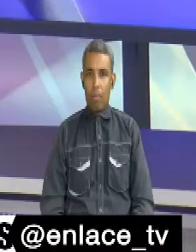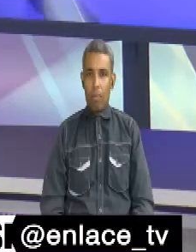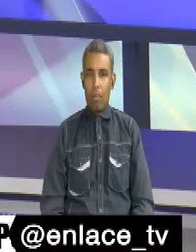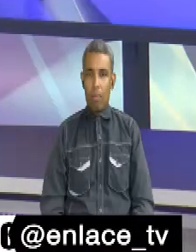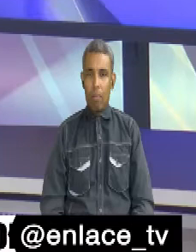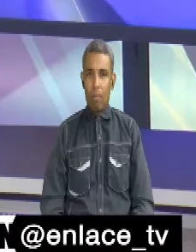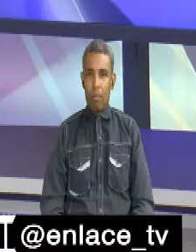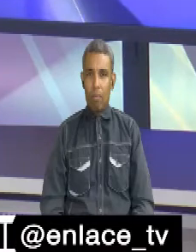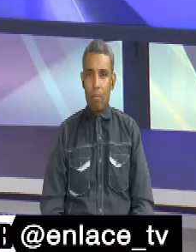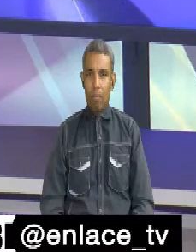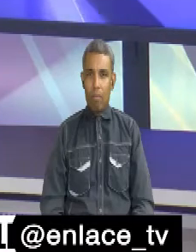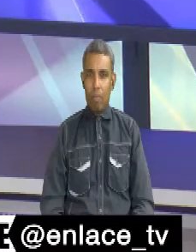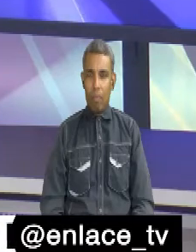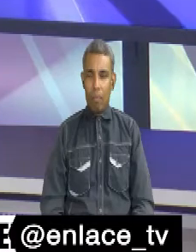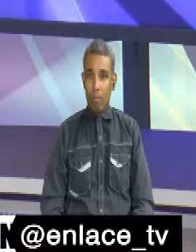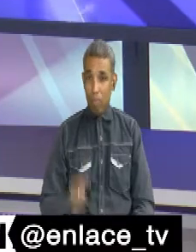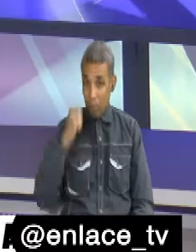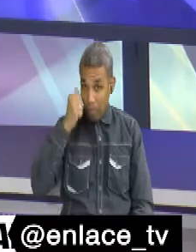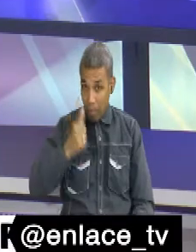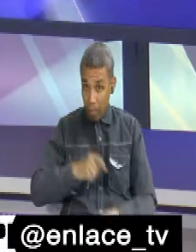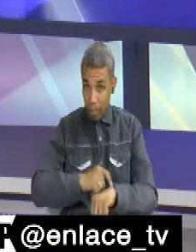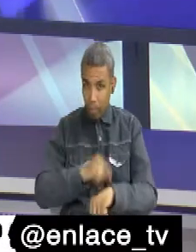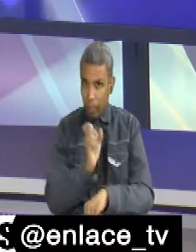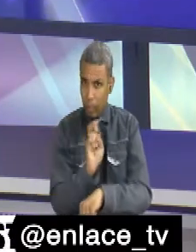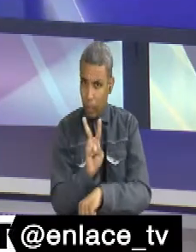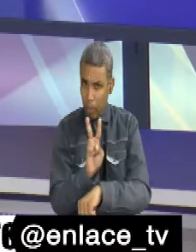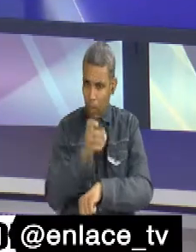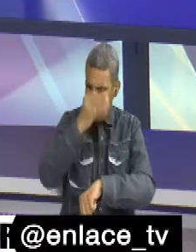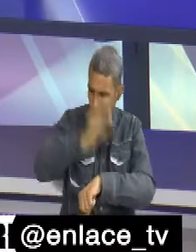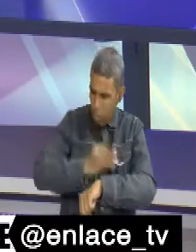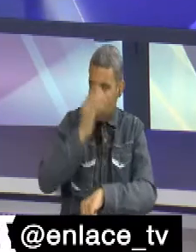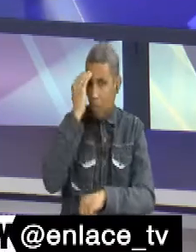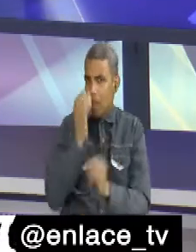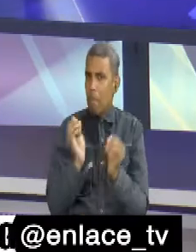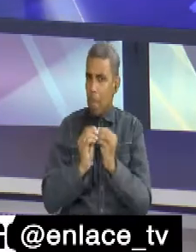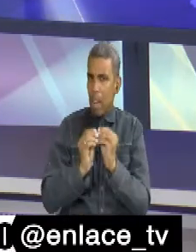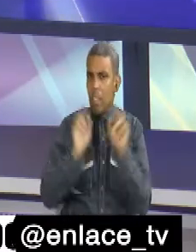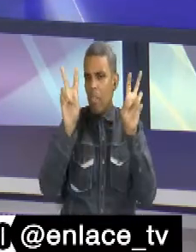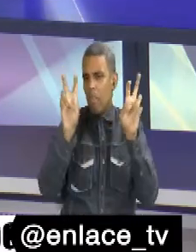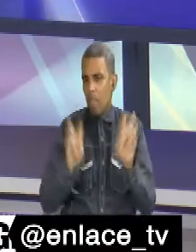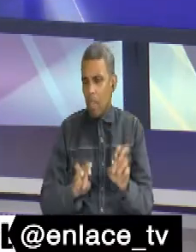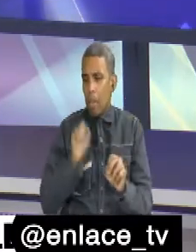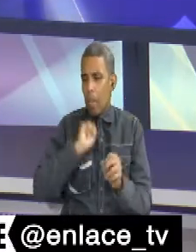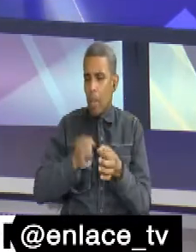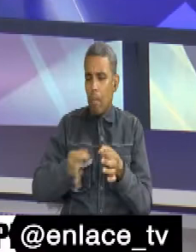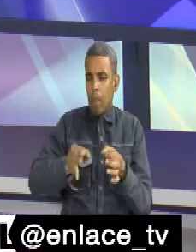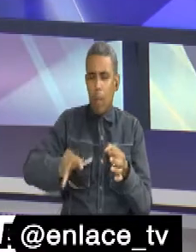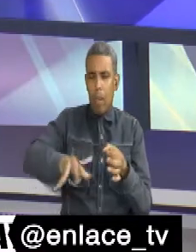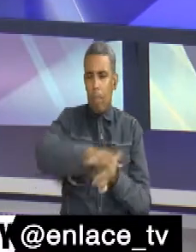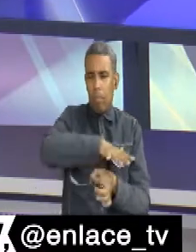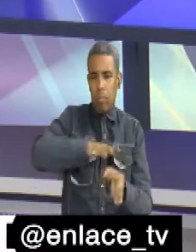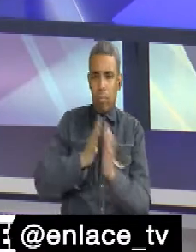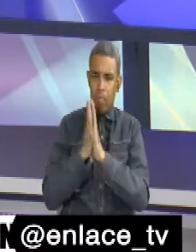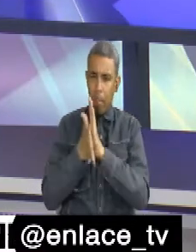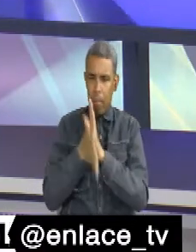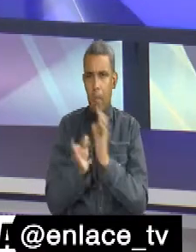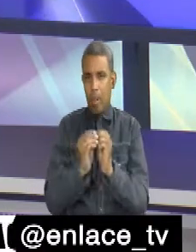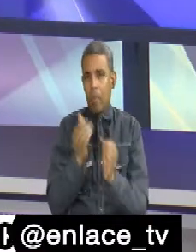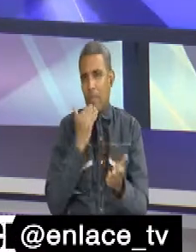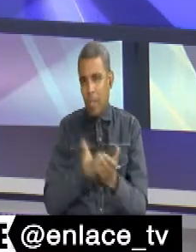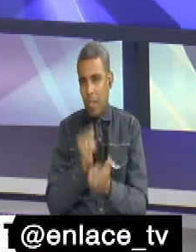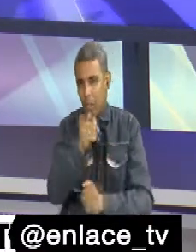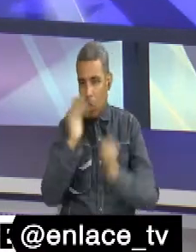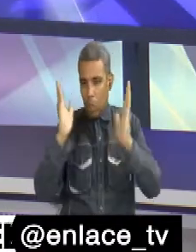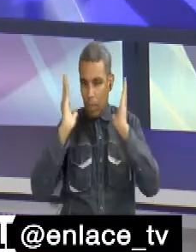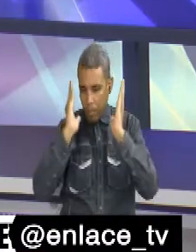Mañana de nuevo los esperamos muy puntuales, 12 del mediodía, para contarles más de lo que pasa en nuestra ciudad y región. A ustedes, gracias como siempre